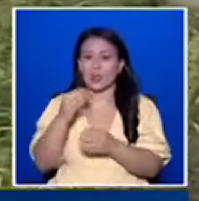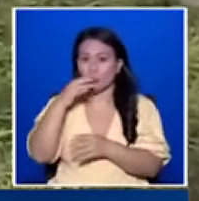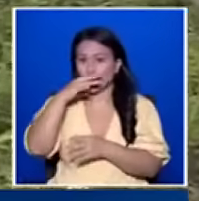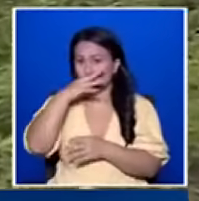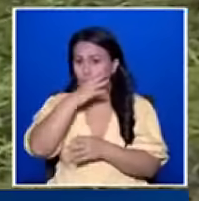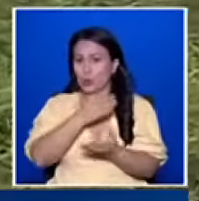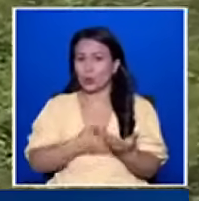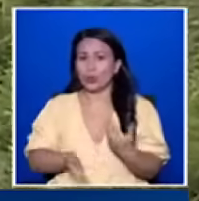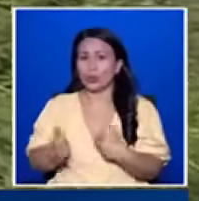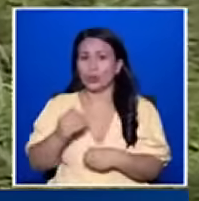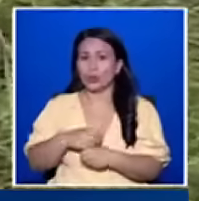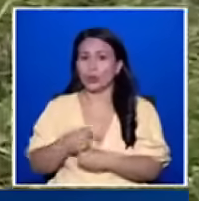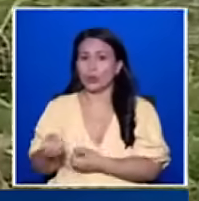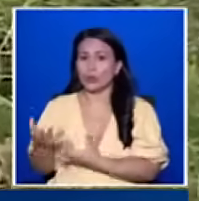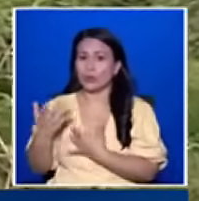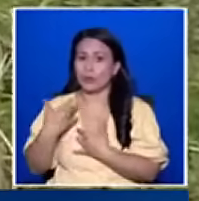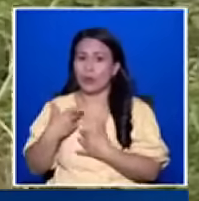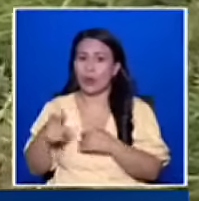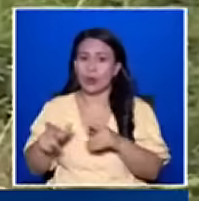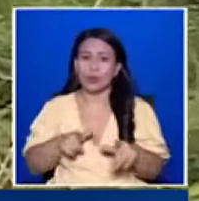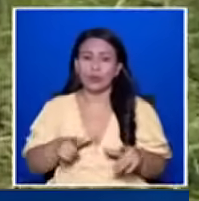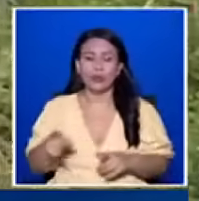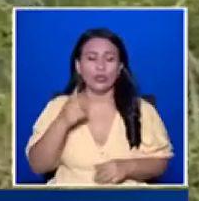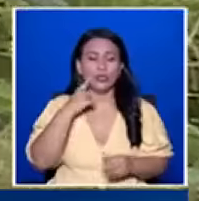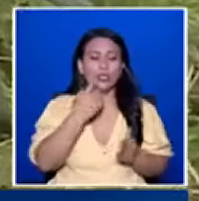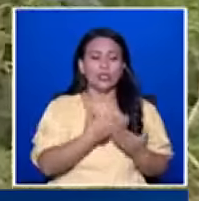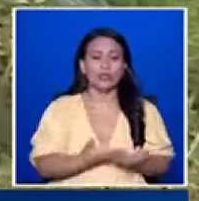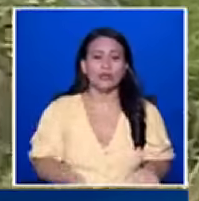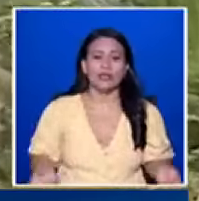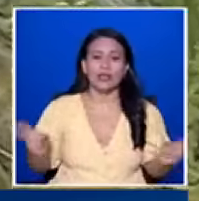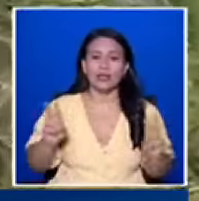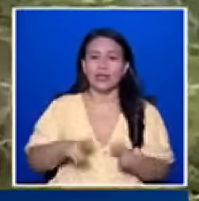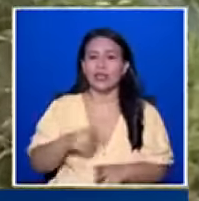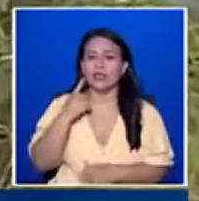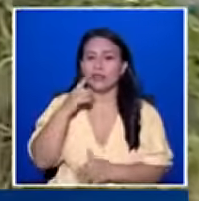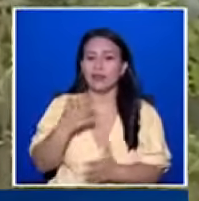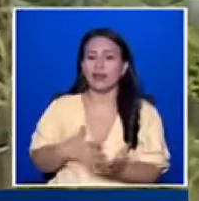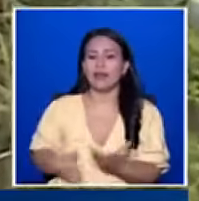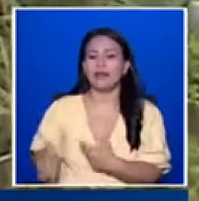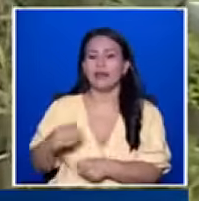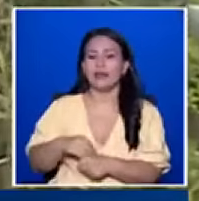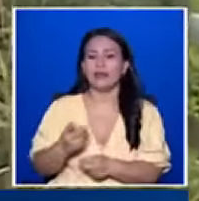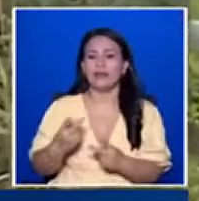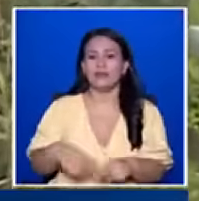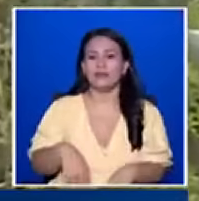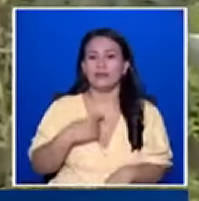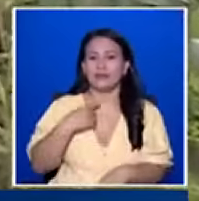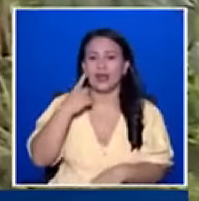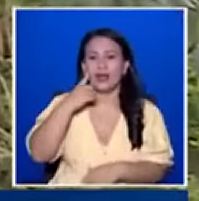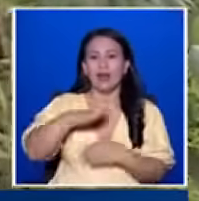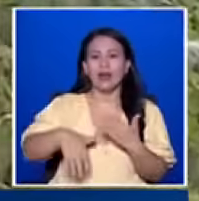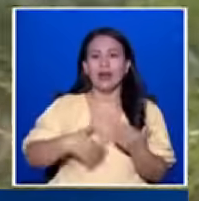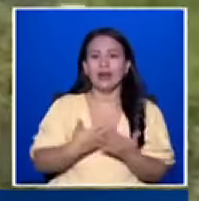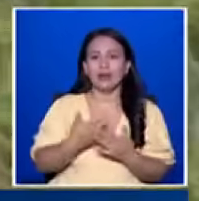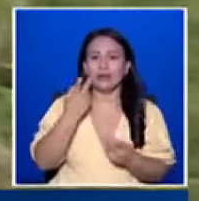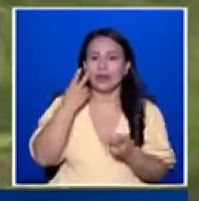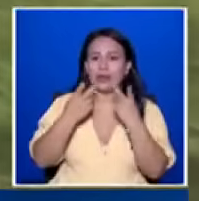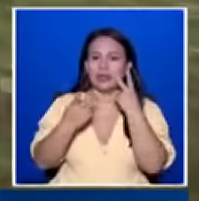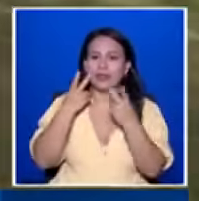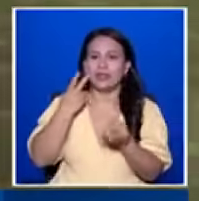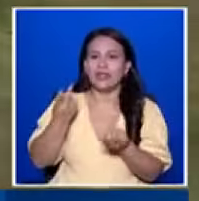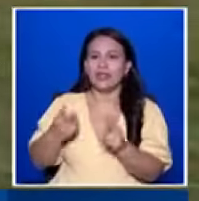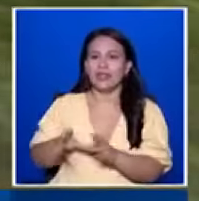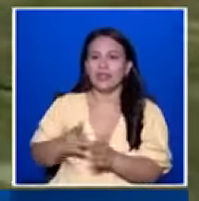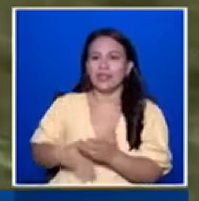son los lugares o los canales por los cuales las aguas lluvias se desembocan y no hacen que provoquen inundaciones. Recordemos